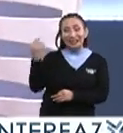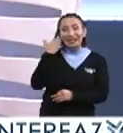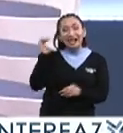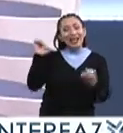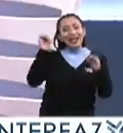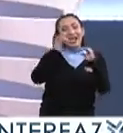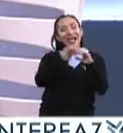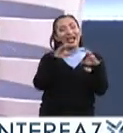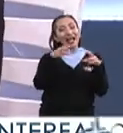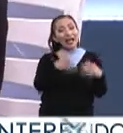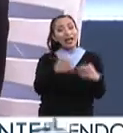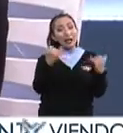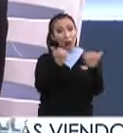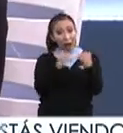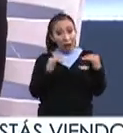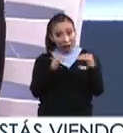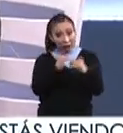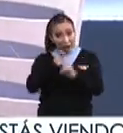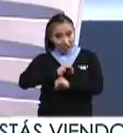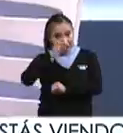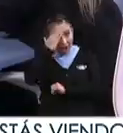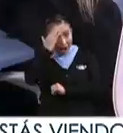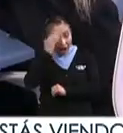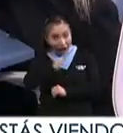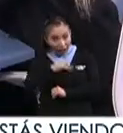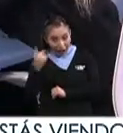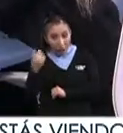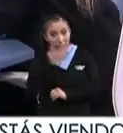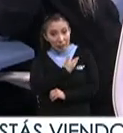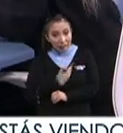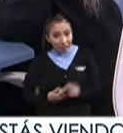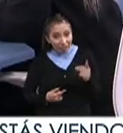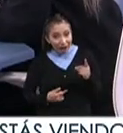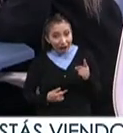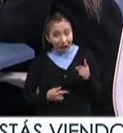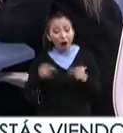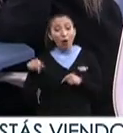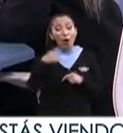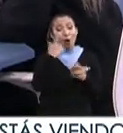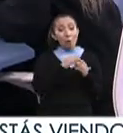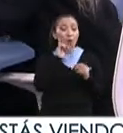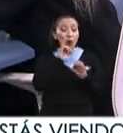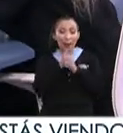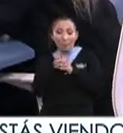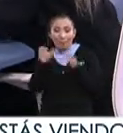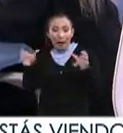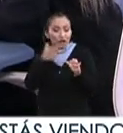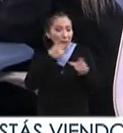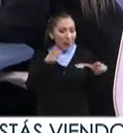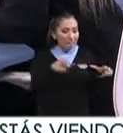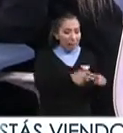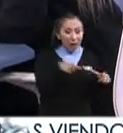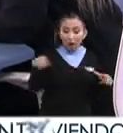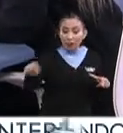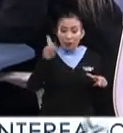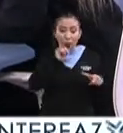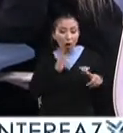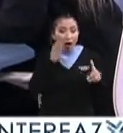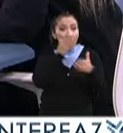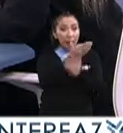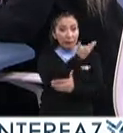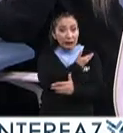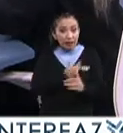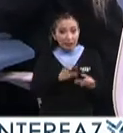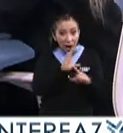congresos paritarios, no presiden el Congreso. Cuando ellas son más que ellos en los congresos, no tienen acceso a las presidencias de